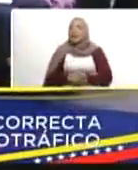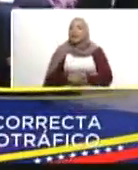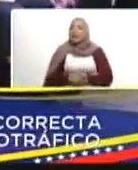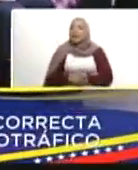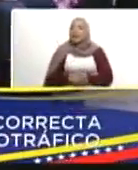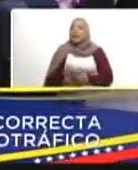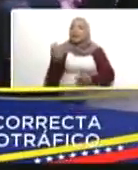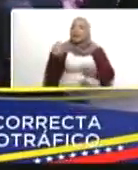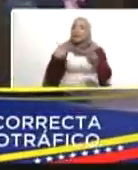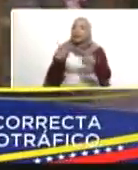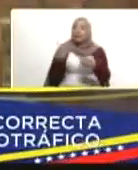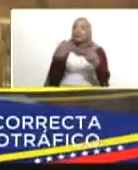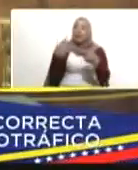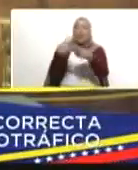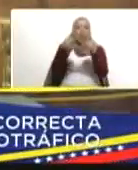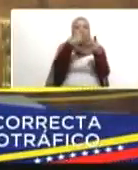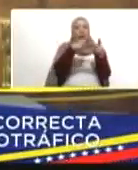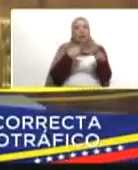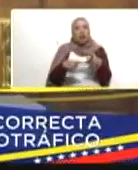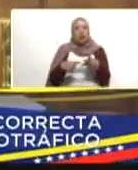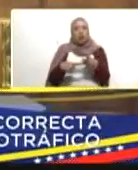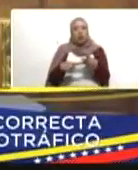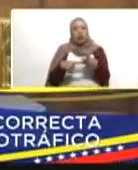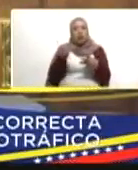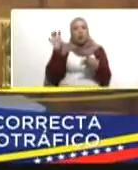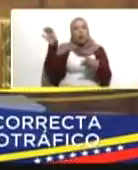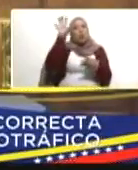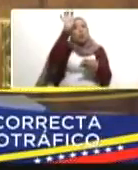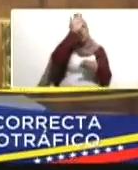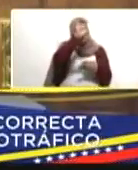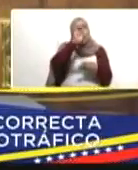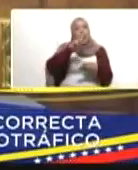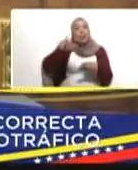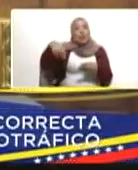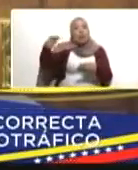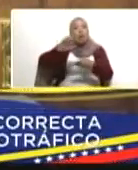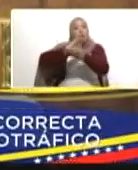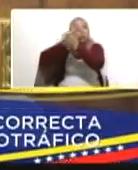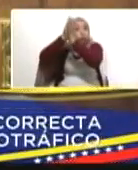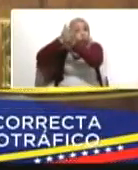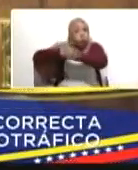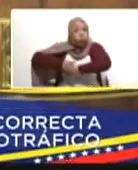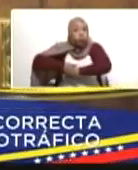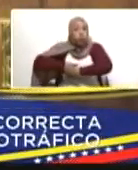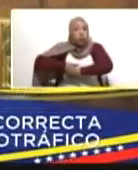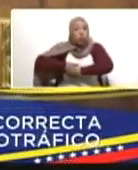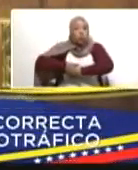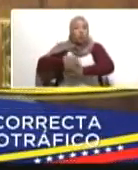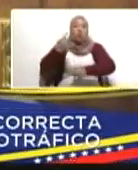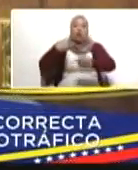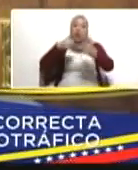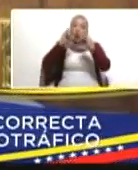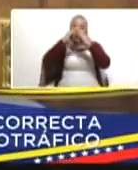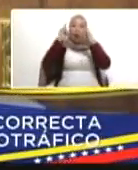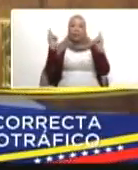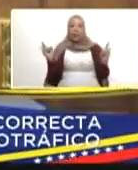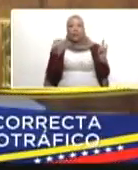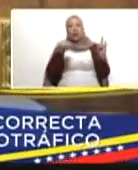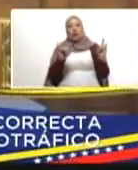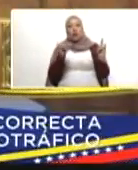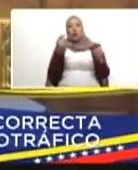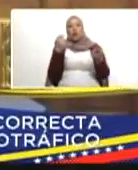personas nacionalidades y la posterior destrucción de todos sus campamentos